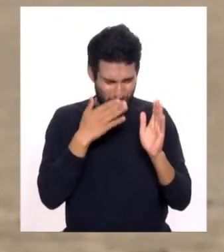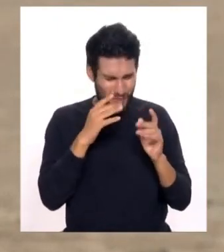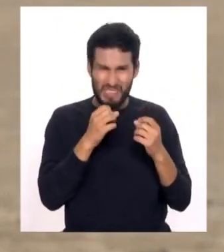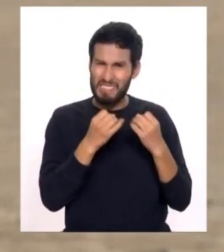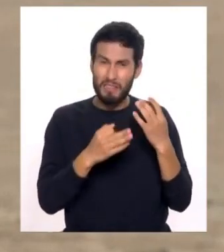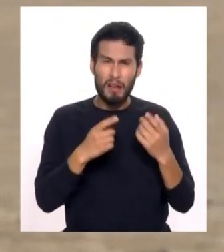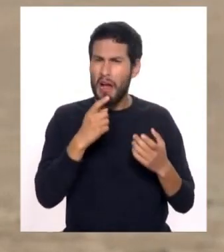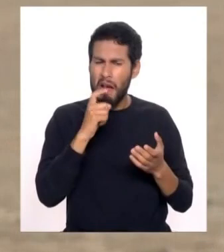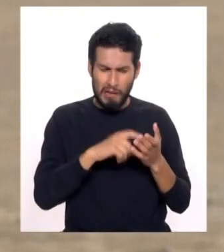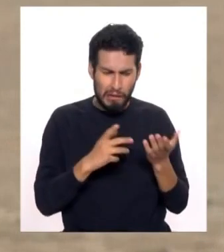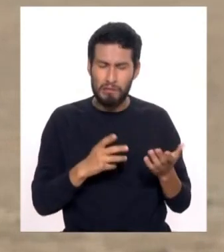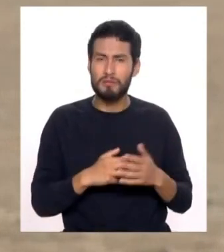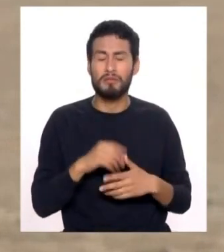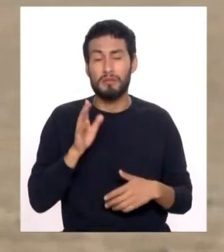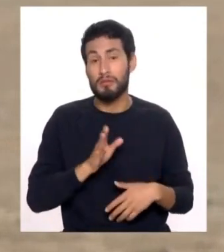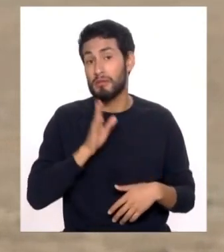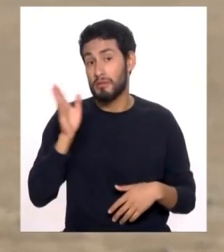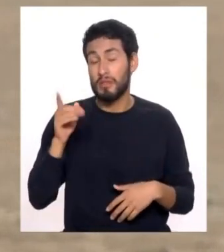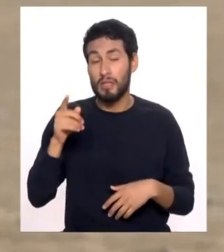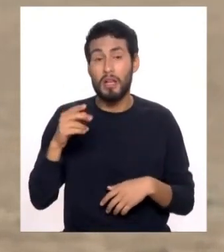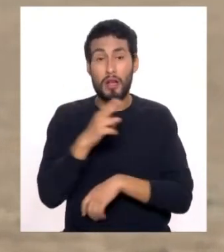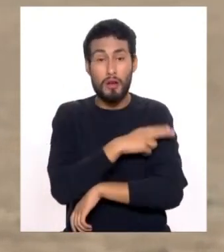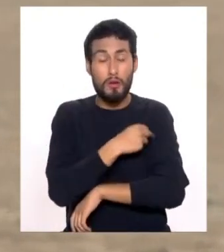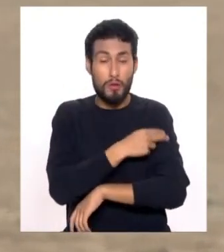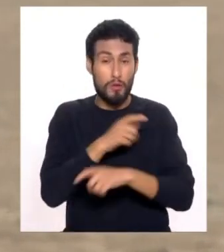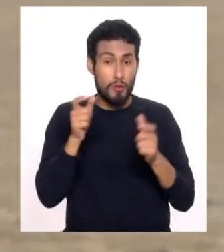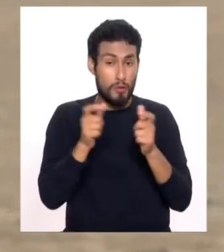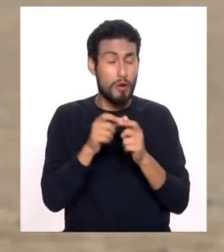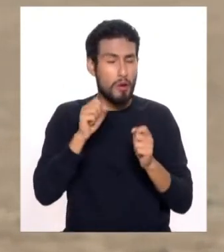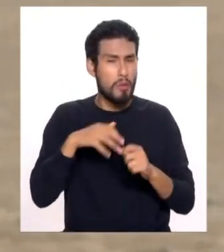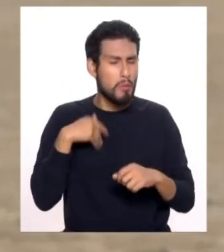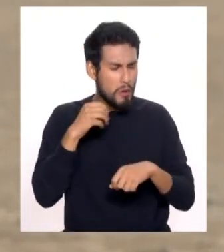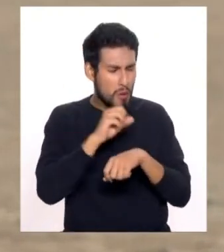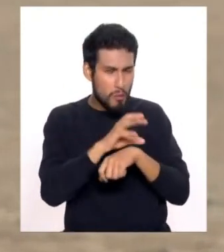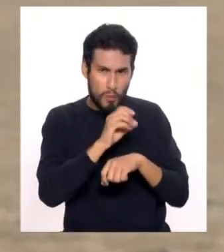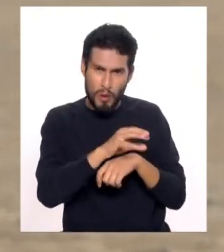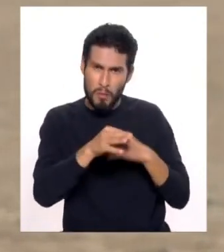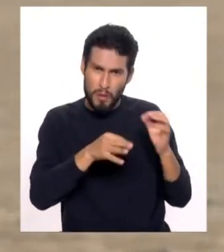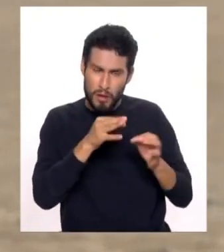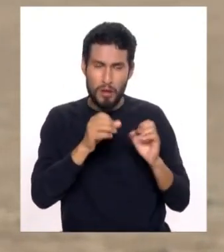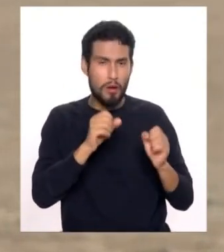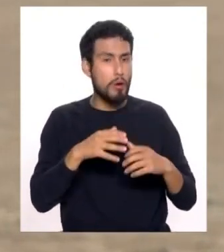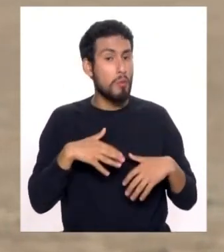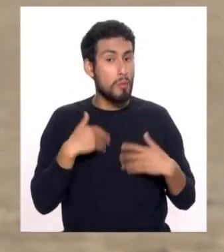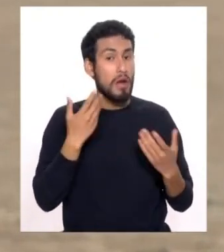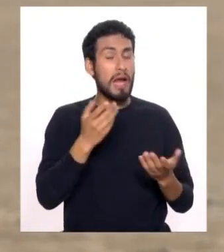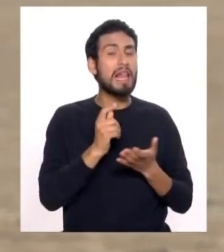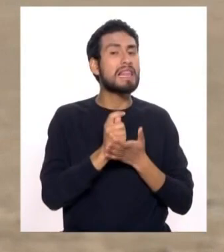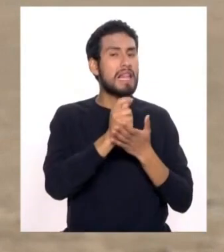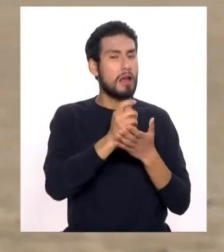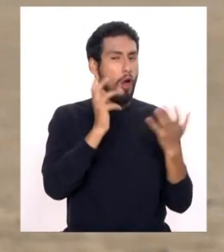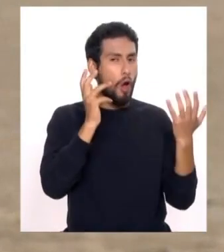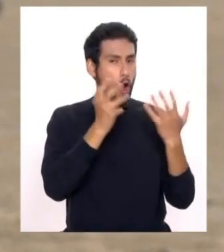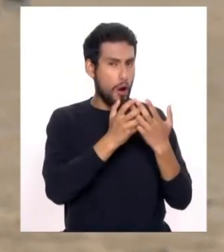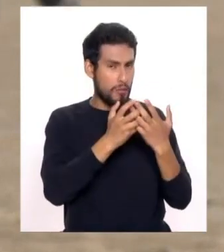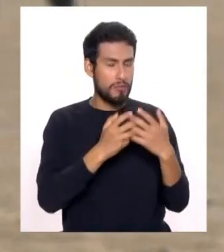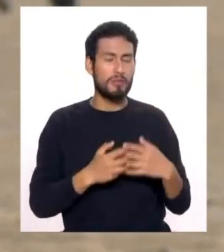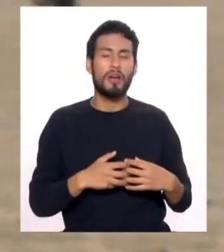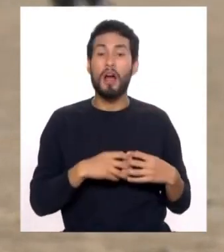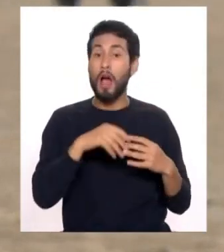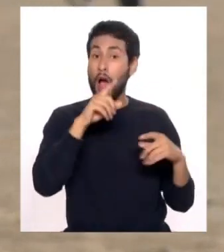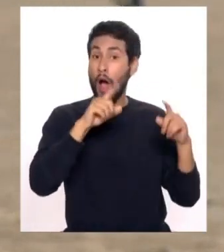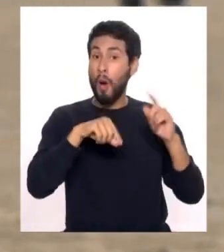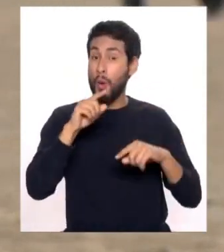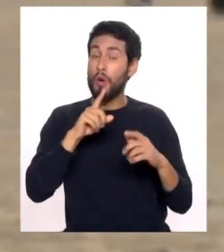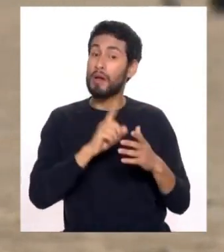puedan acudir a su puesto o centro de salud para que reciban la orientación y reciban el tratamiento que corresponde. En algunos